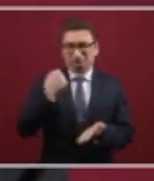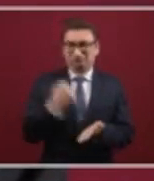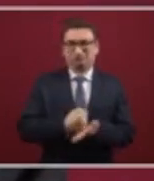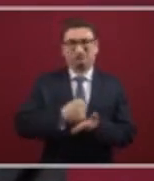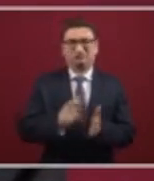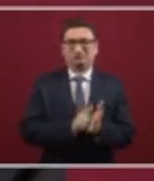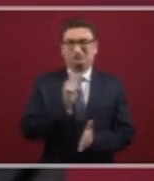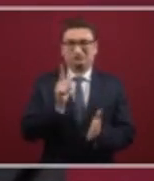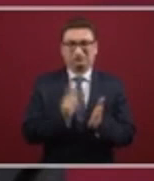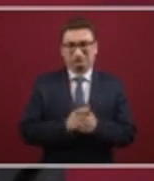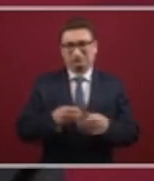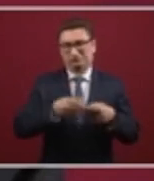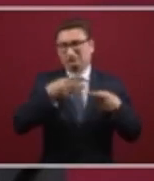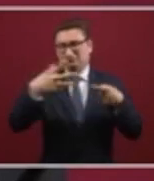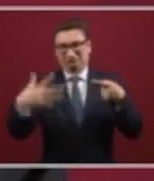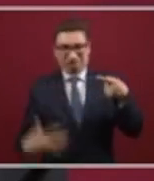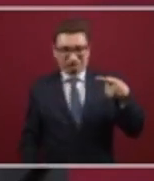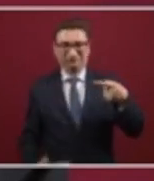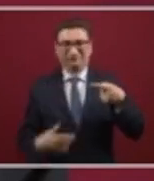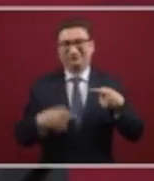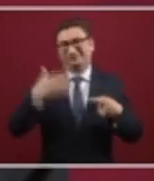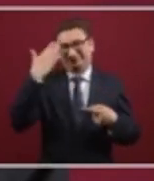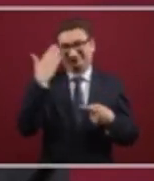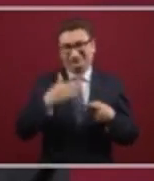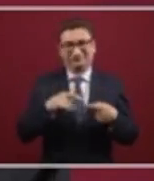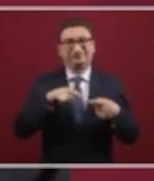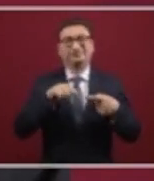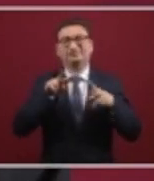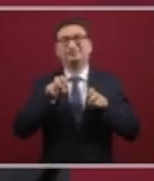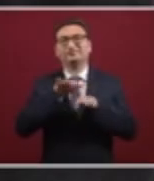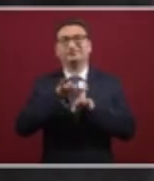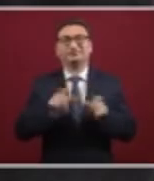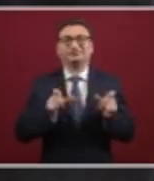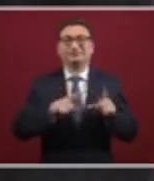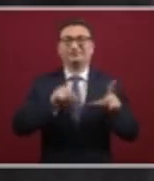leyes secundarias para la Guardia Nacional.